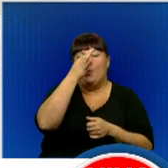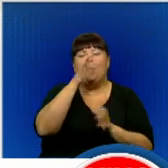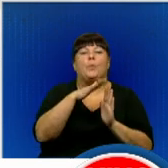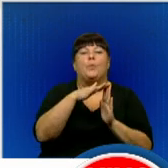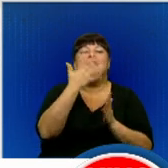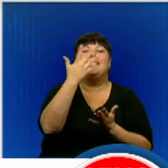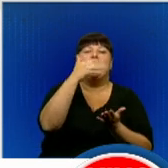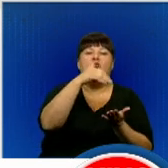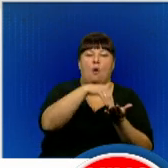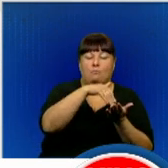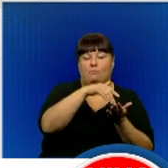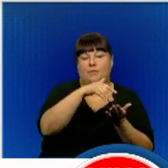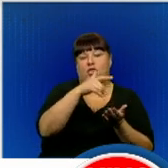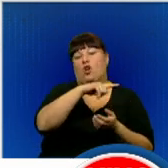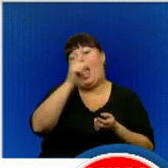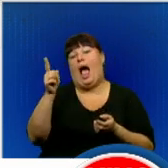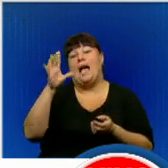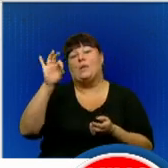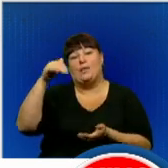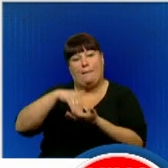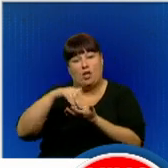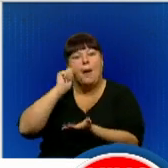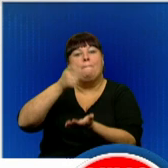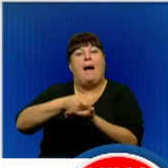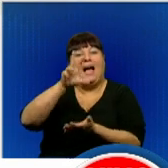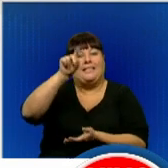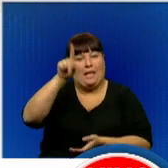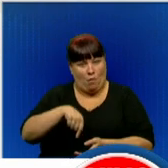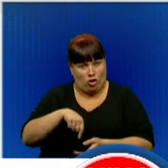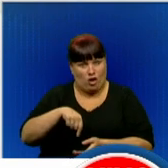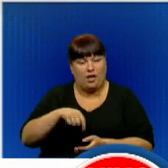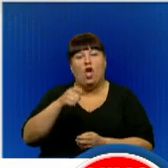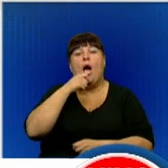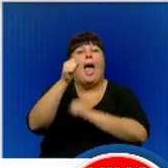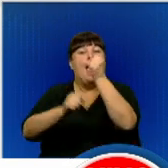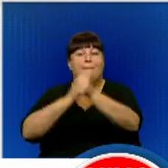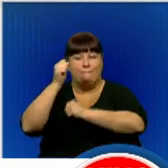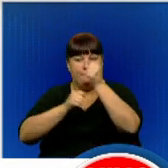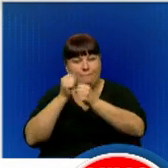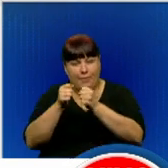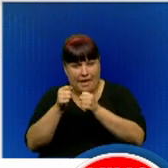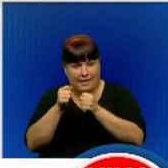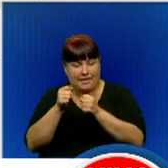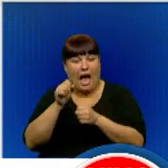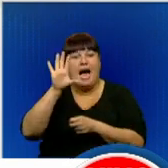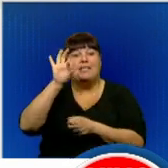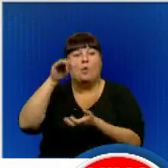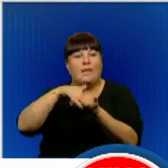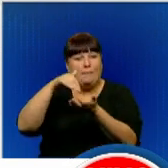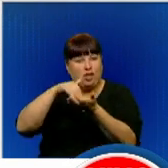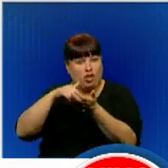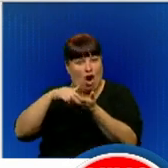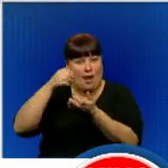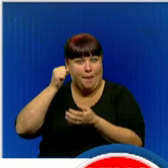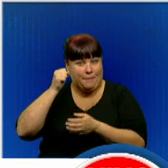entre 5 y 50 millones de pesos van a pagar el 30 y las que tienen más de 50 millones